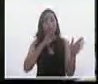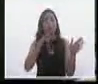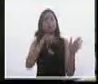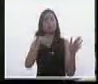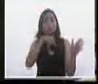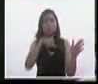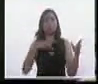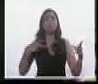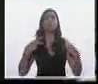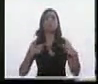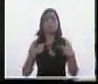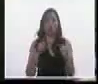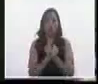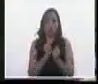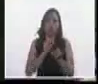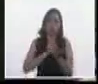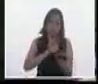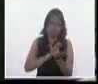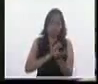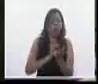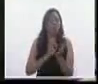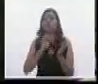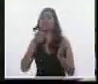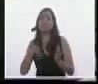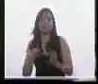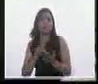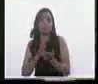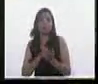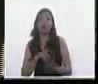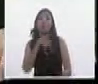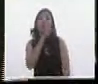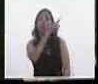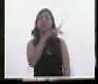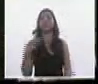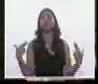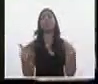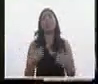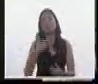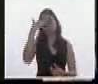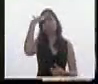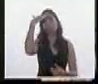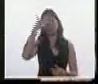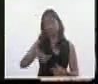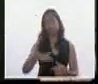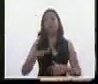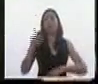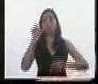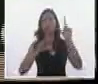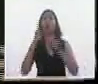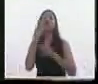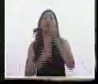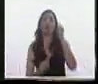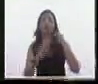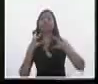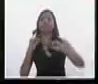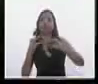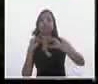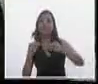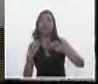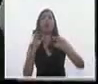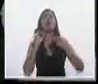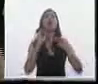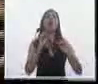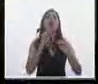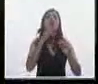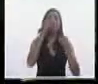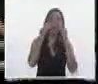alguien sin discapacidad y el maestro está totalmente capacitado para trabajar con estas personas darles en en